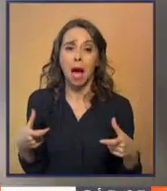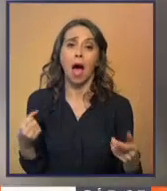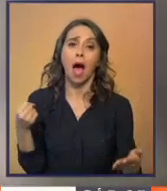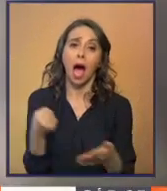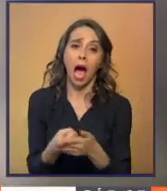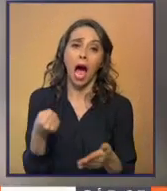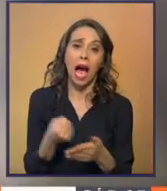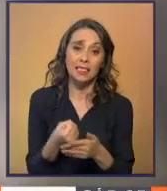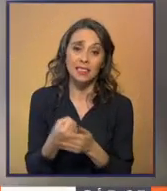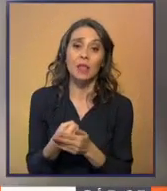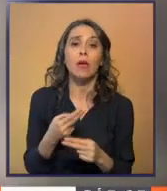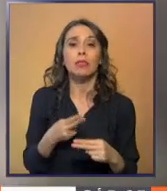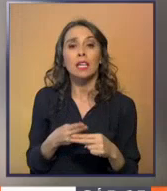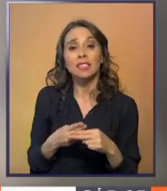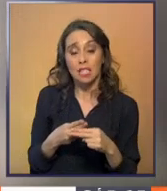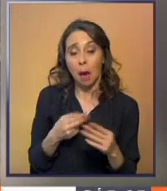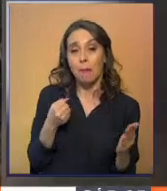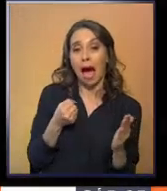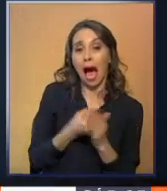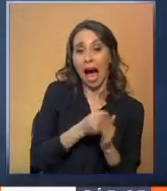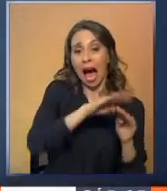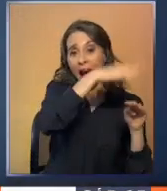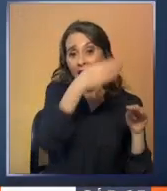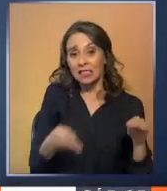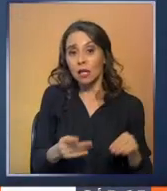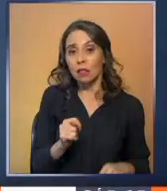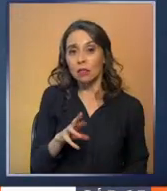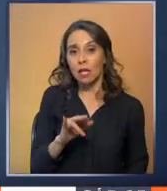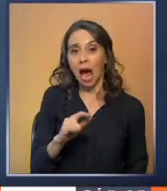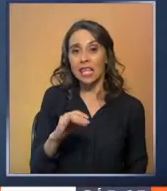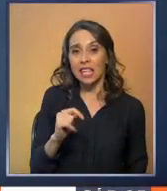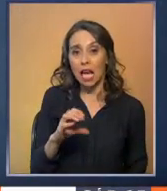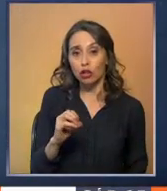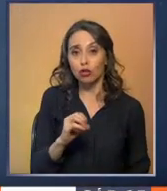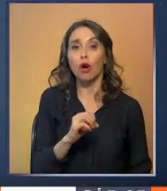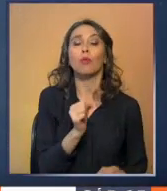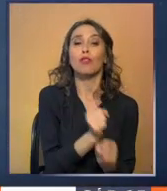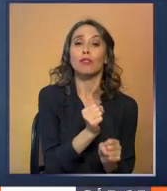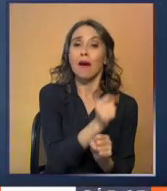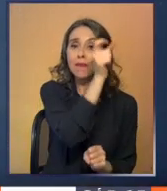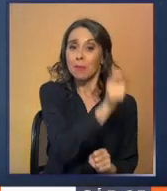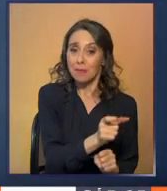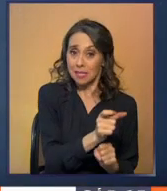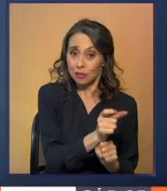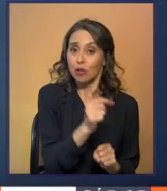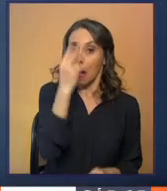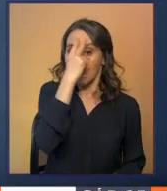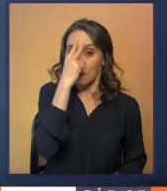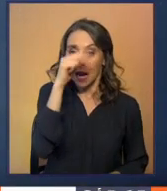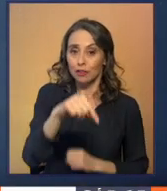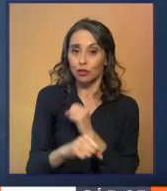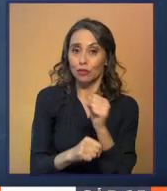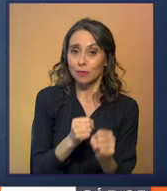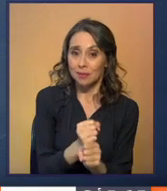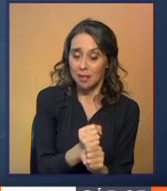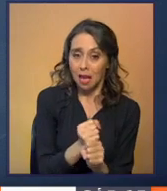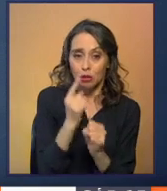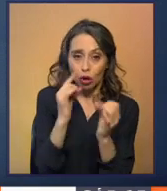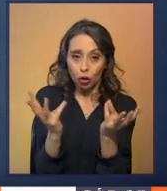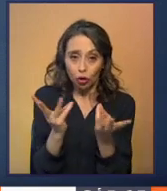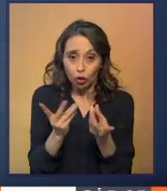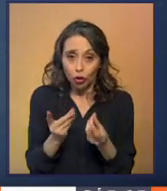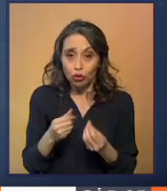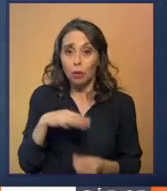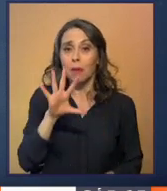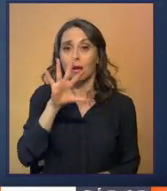de trayecto en las distintas actividades comerciales de nuestro país. Solo en marzo de este año se contabilizaron más